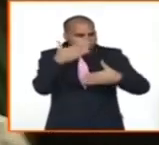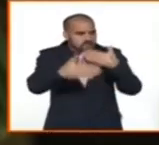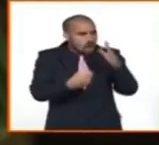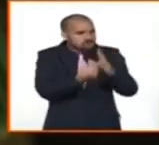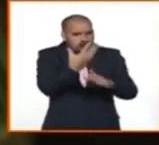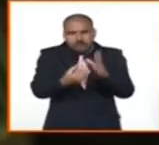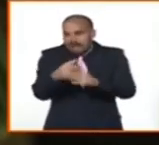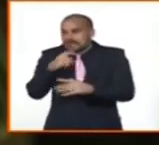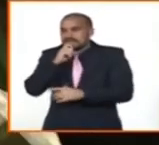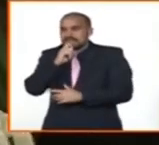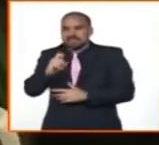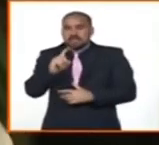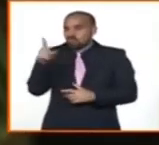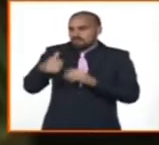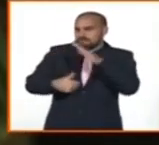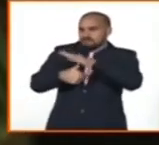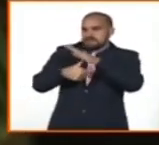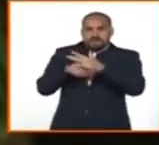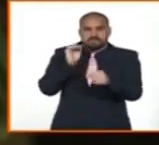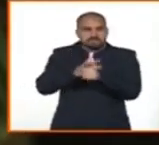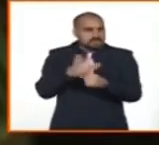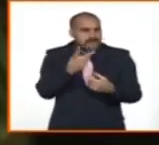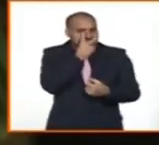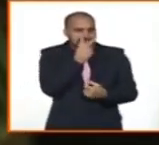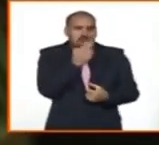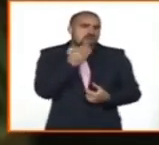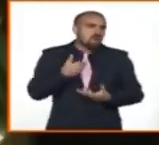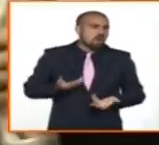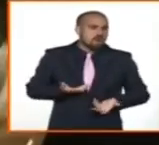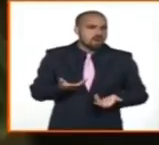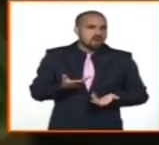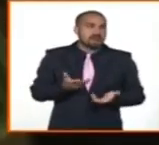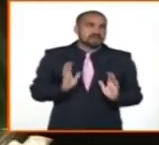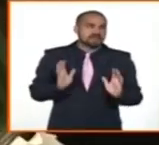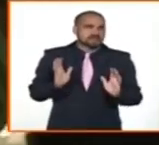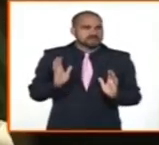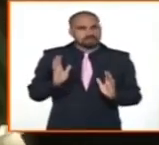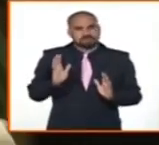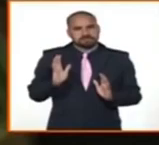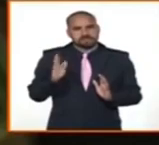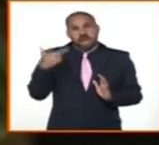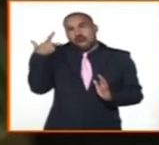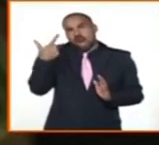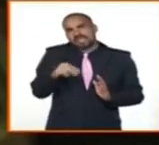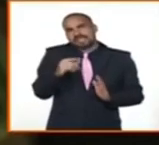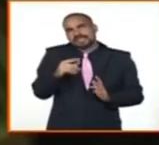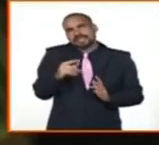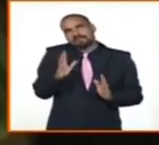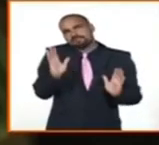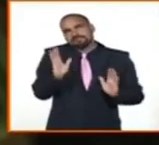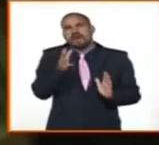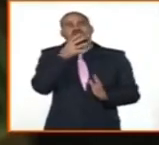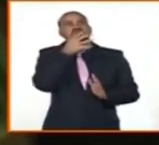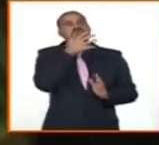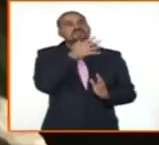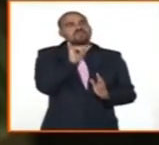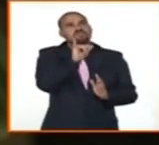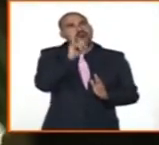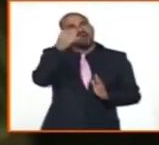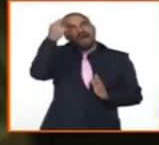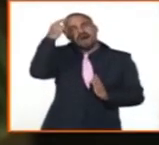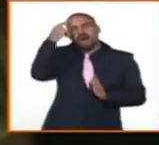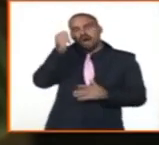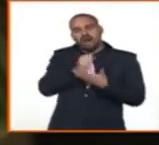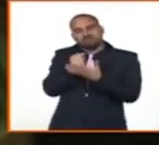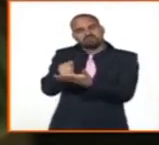retos. Y la verdad, yo no sé si es la bendición de Fidel, no sé si es que de verdad